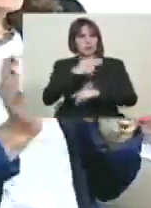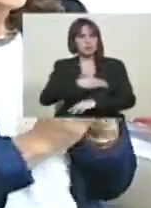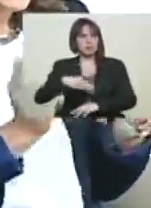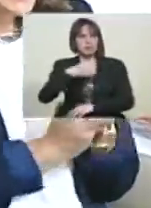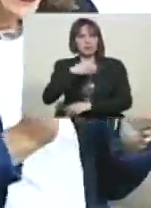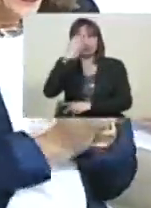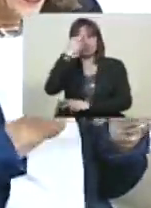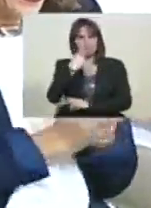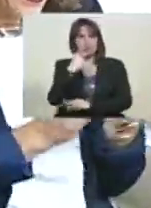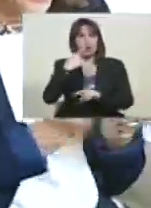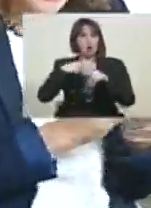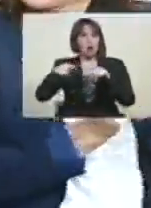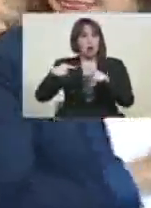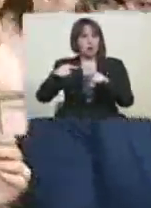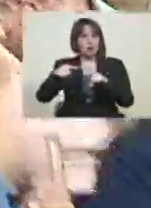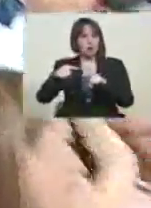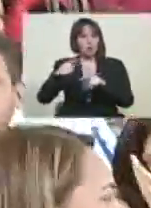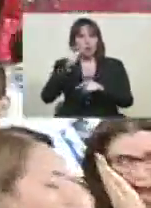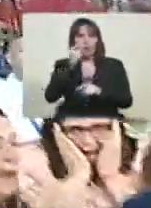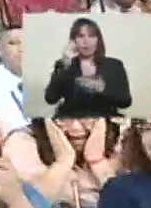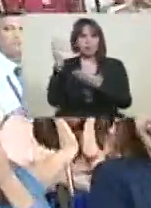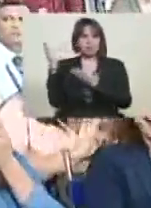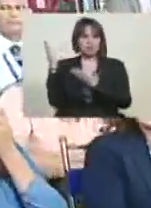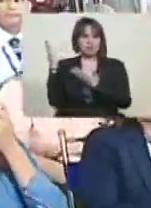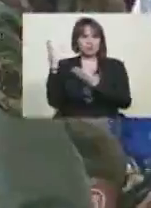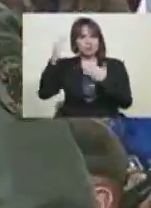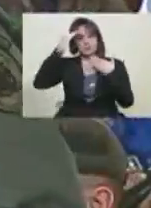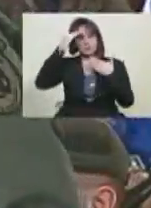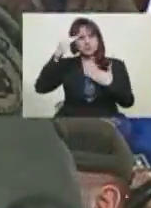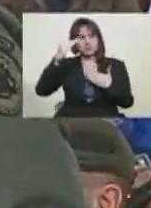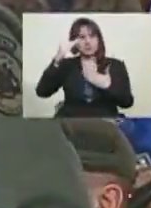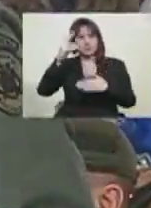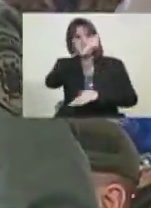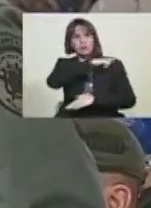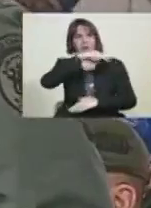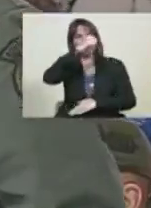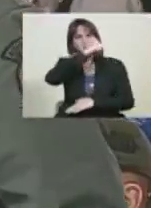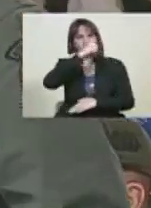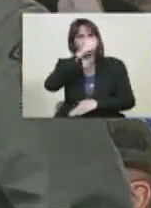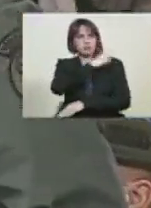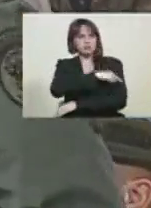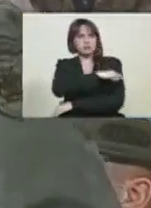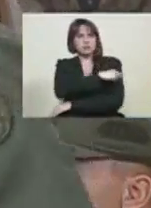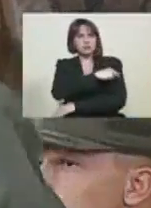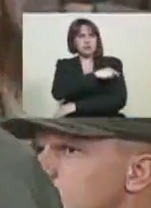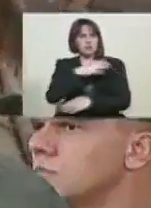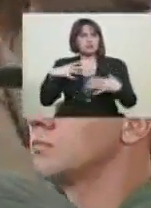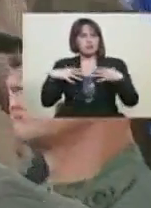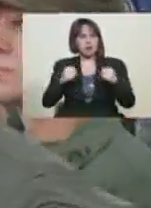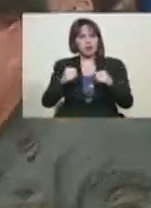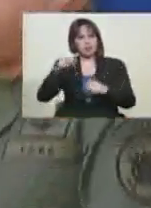al general de división Pedro Serrano Duque, director de Sanidad Militar,